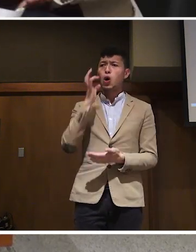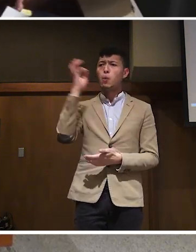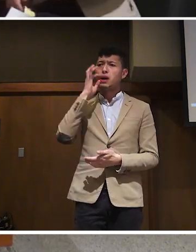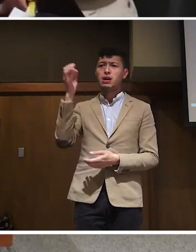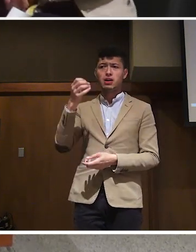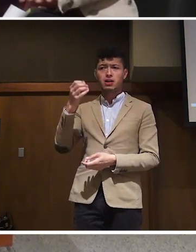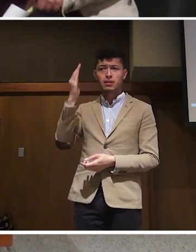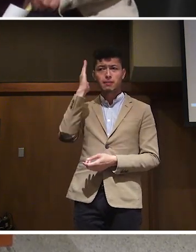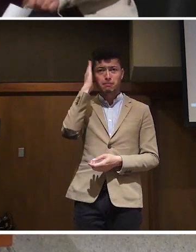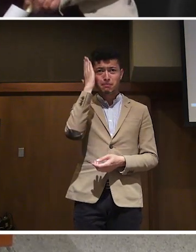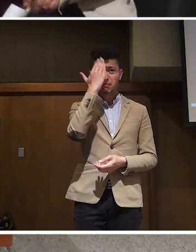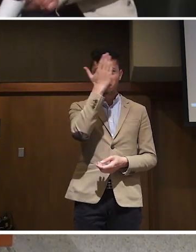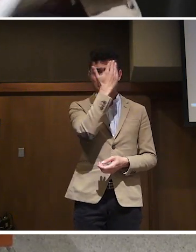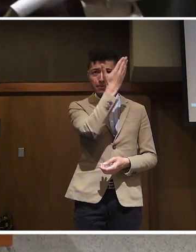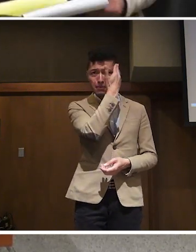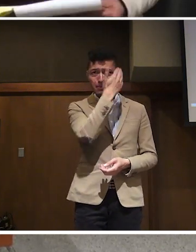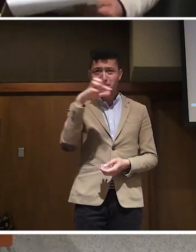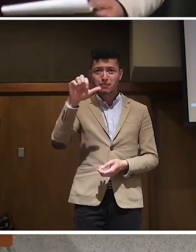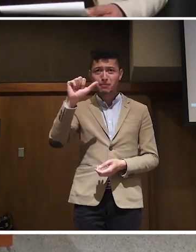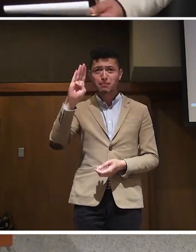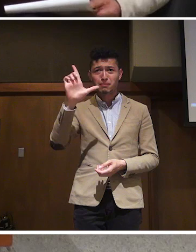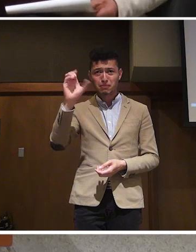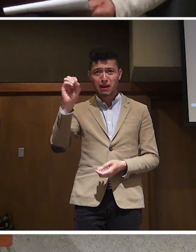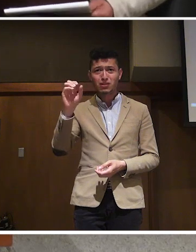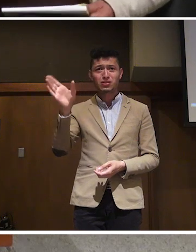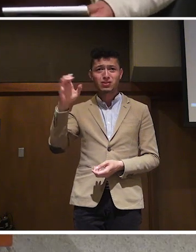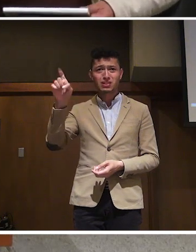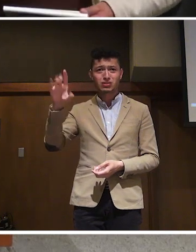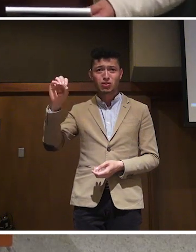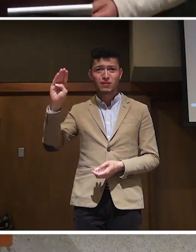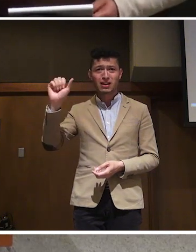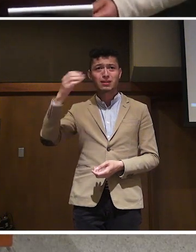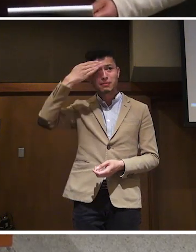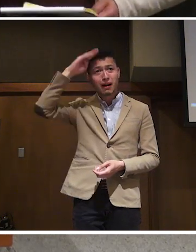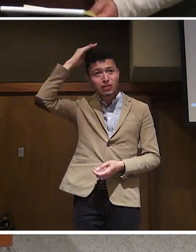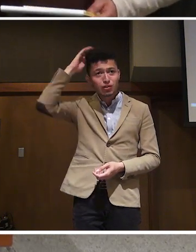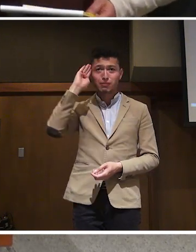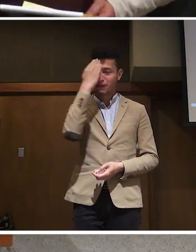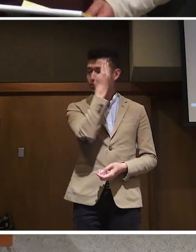ahí, ¿no? Esos son parte de la historia común de la nación.